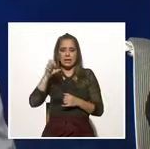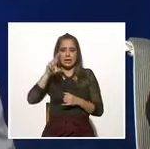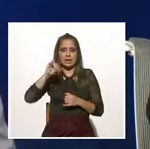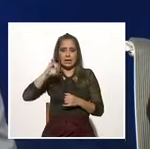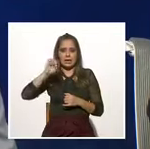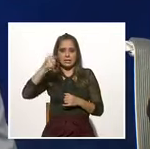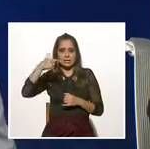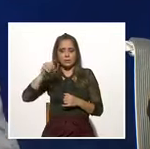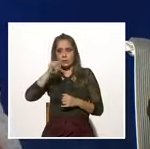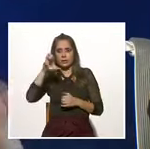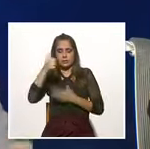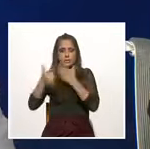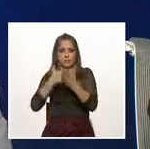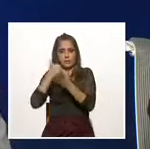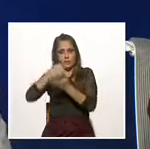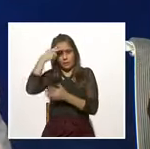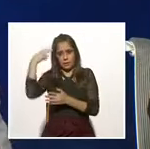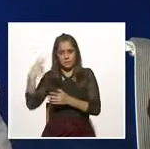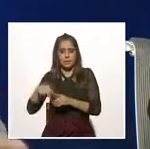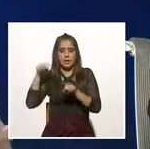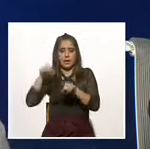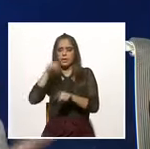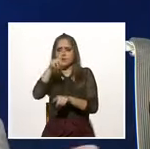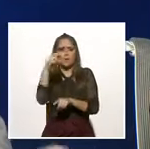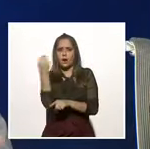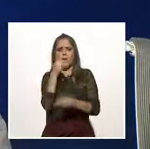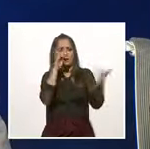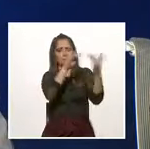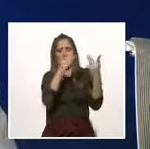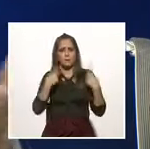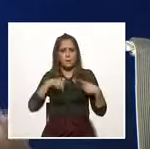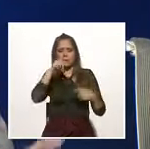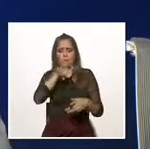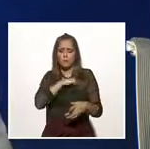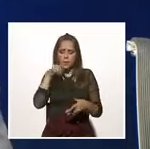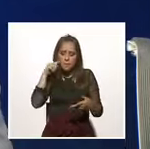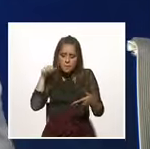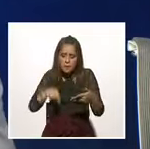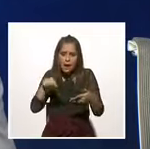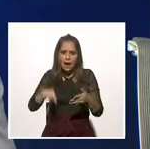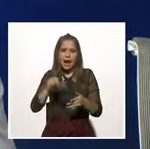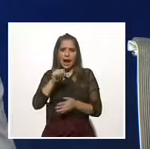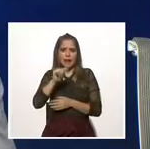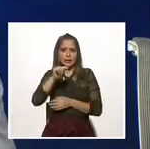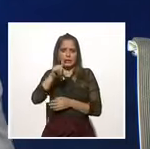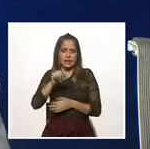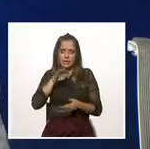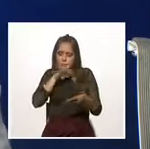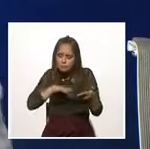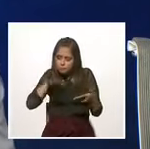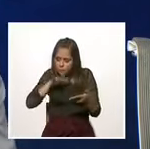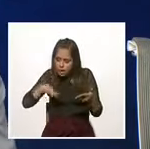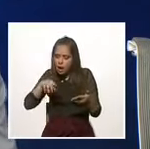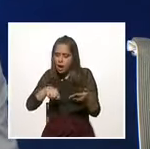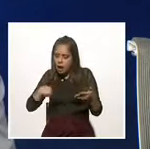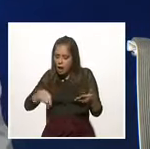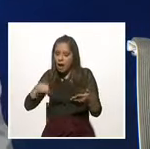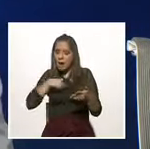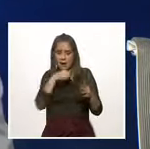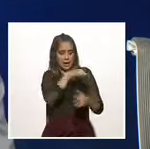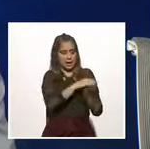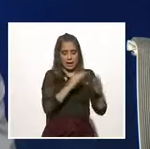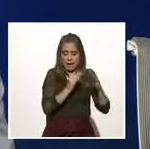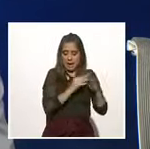que sin tener que recurrir a un especialista, pues puedes ver el trabajo de miles de especialistas que han trabajado en eso y te dice, si mi casa está